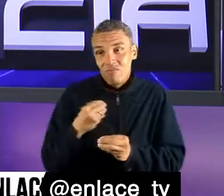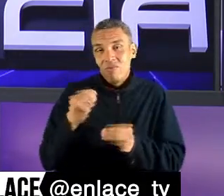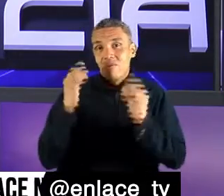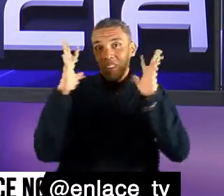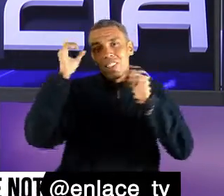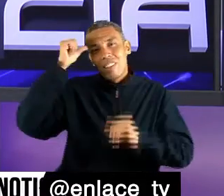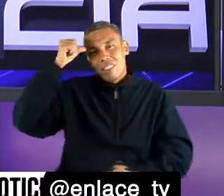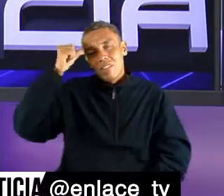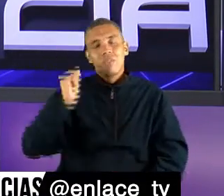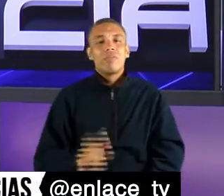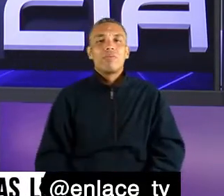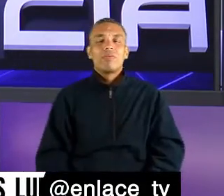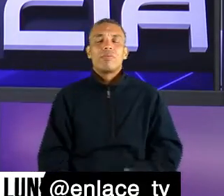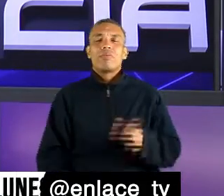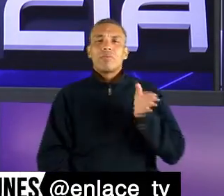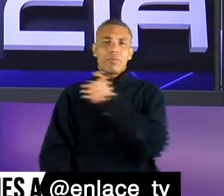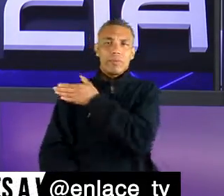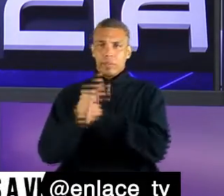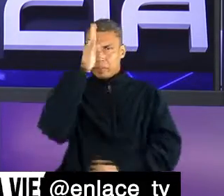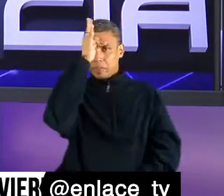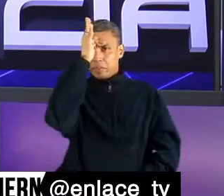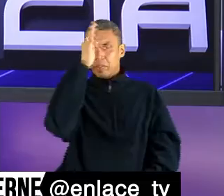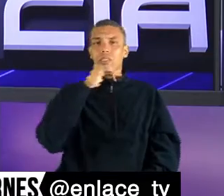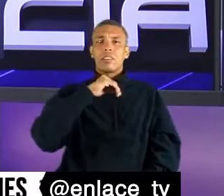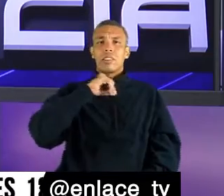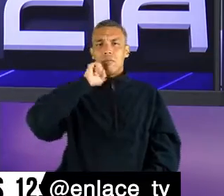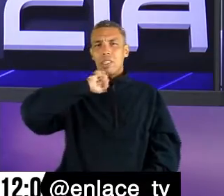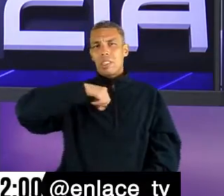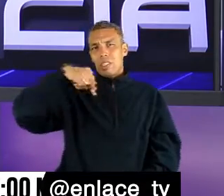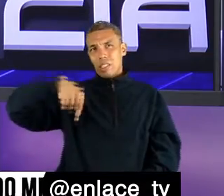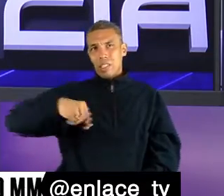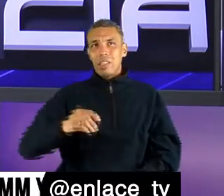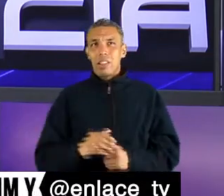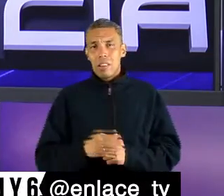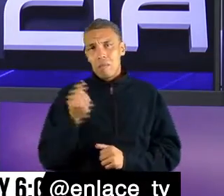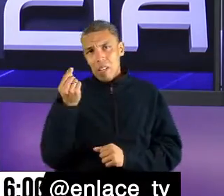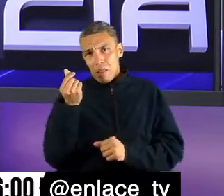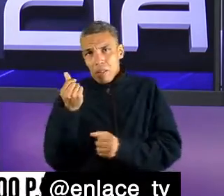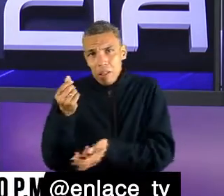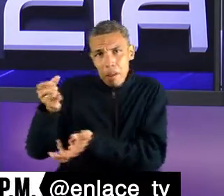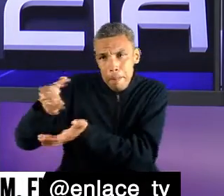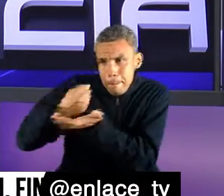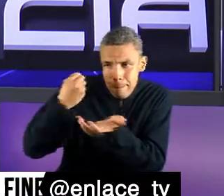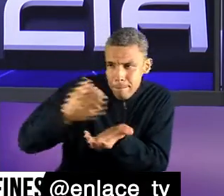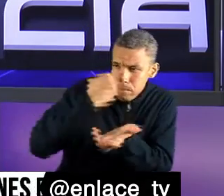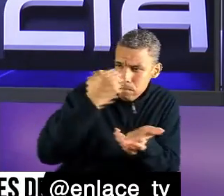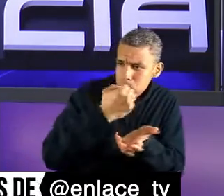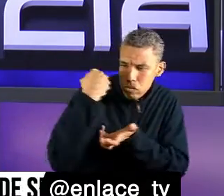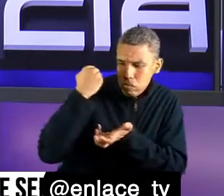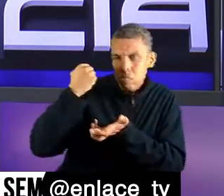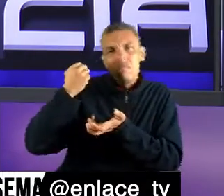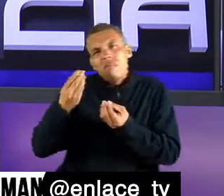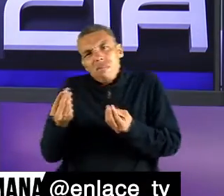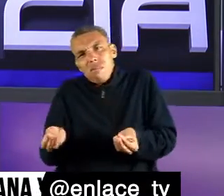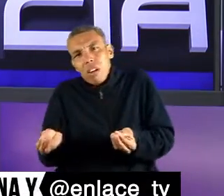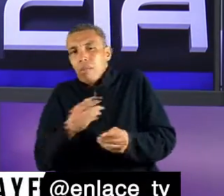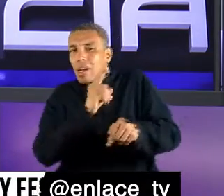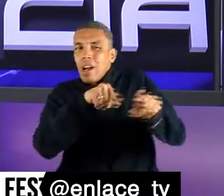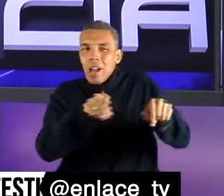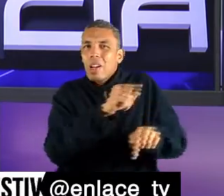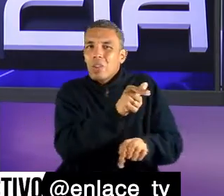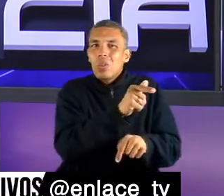Voluntariado del Hospital Regional del Magdalena Medio realizó bingo y recaudó fondos para ayudas a pacientes de escasos recursos económicos de